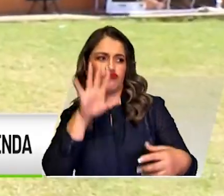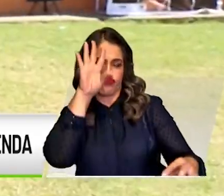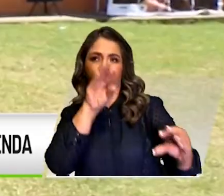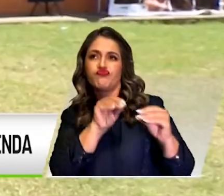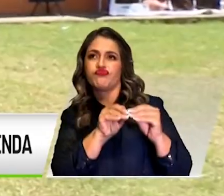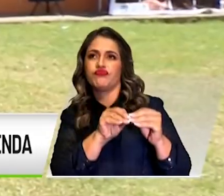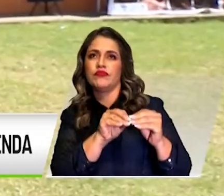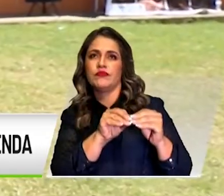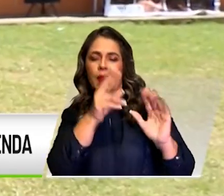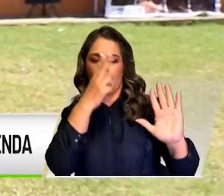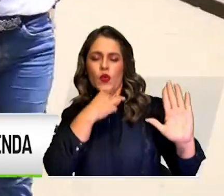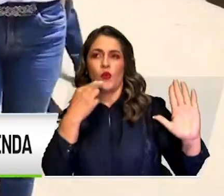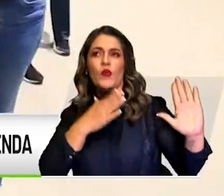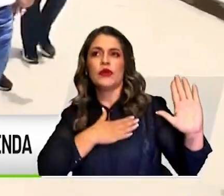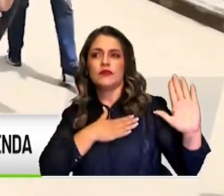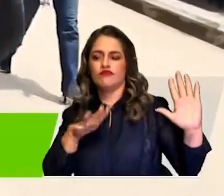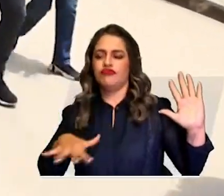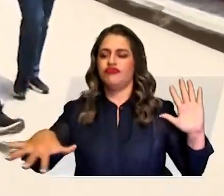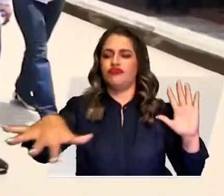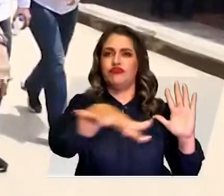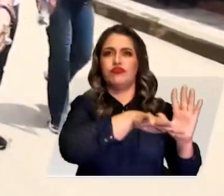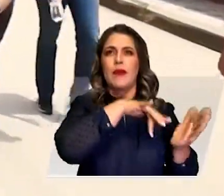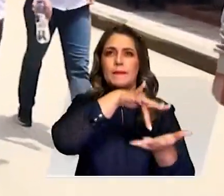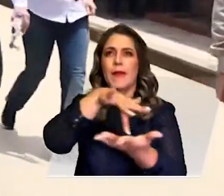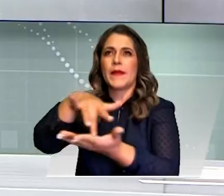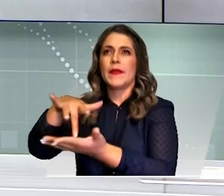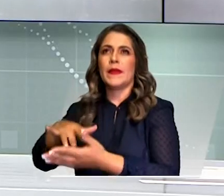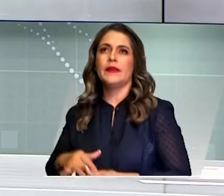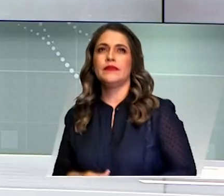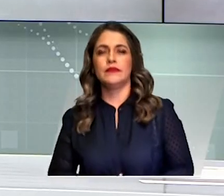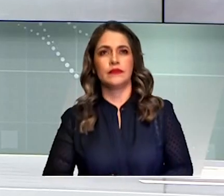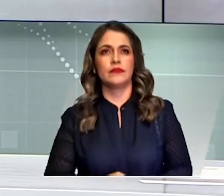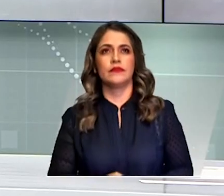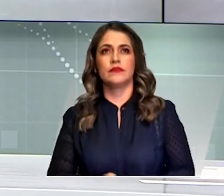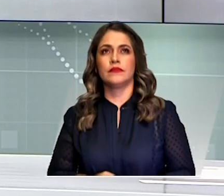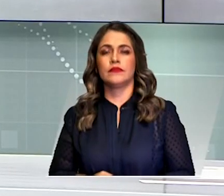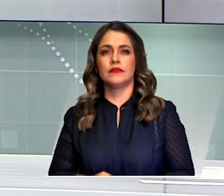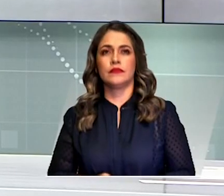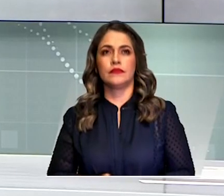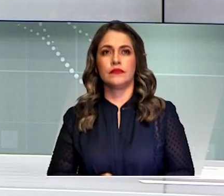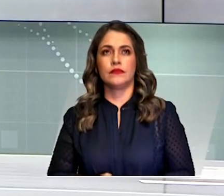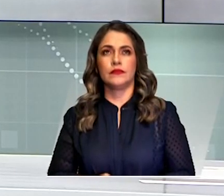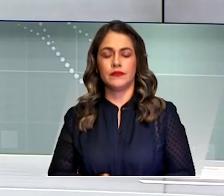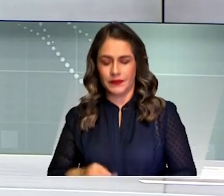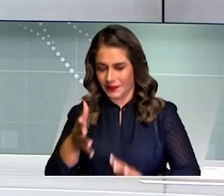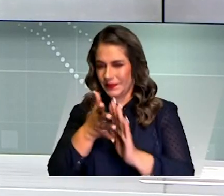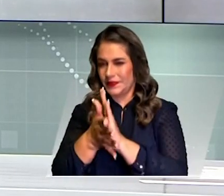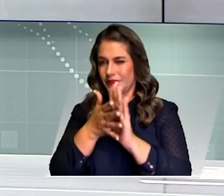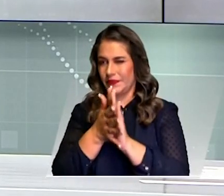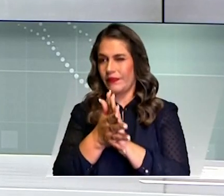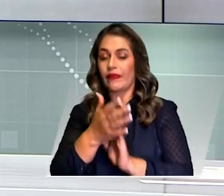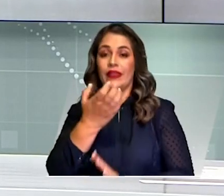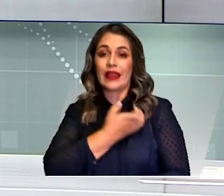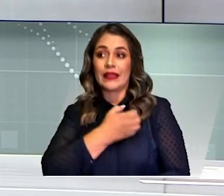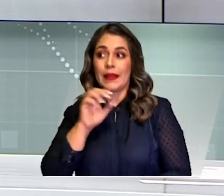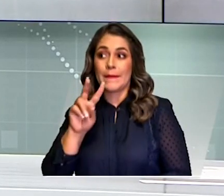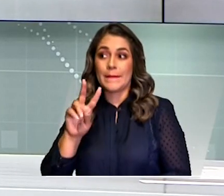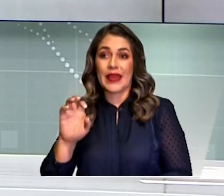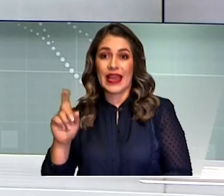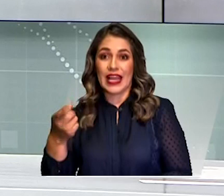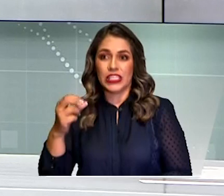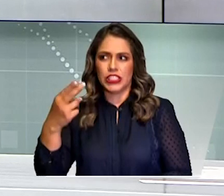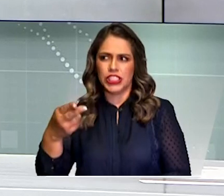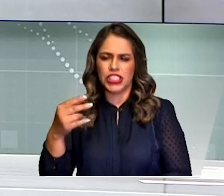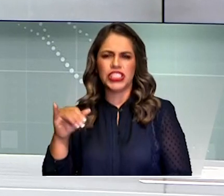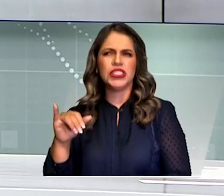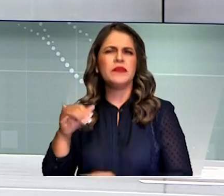la promesa de recorrer el municipio precisamente veamos cómo el alcalde de vegachí recibió la visita y el balance